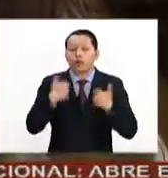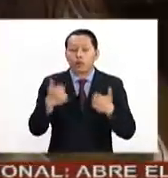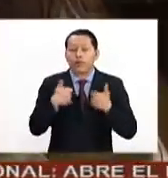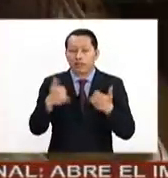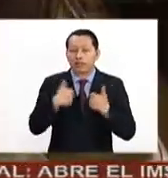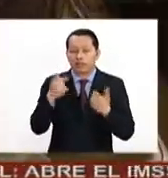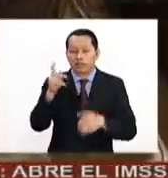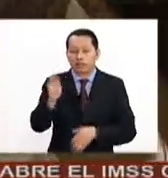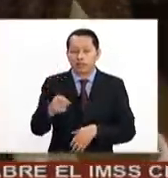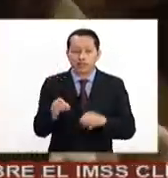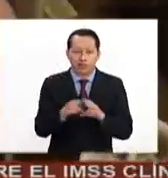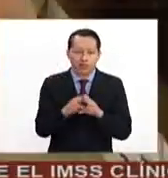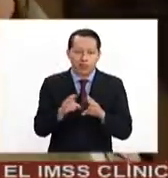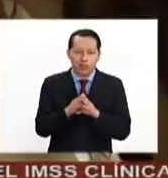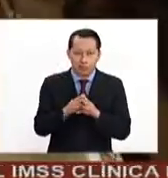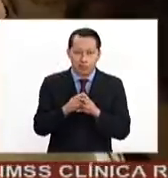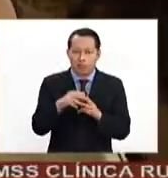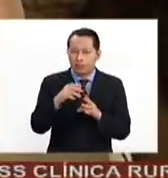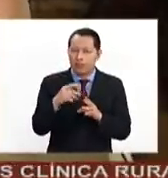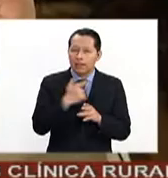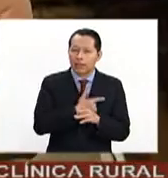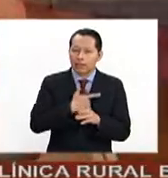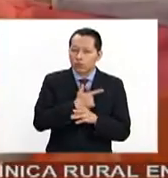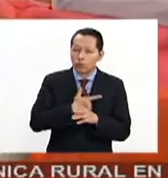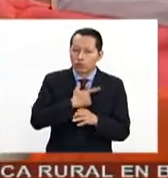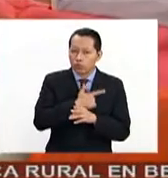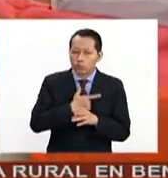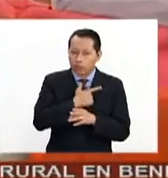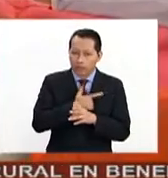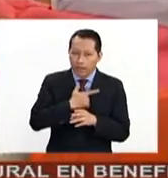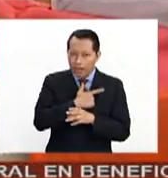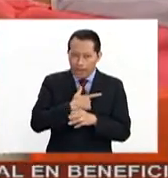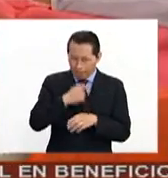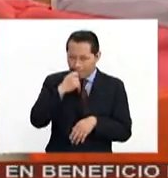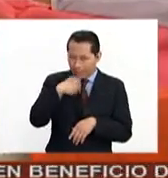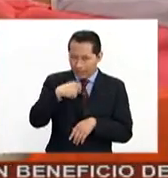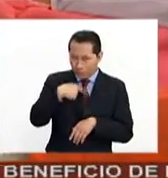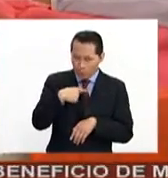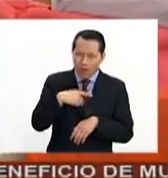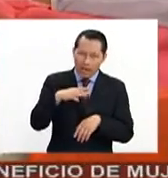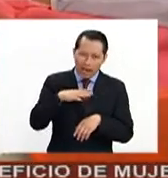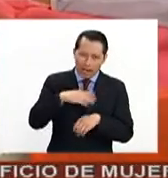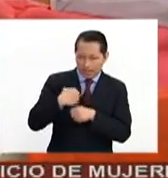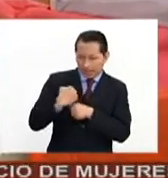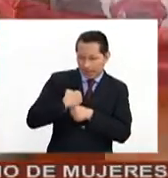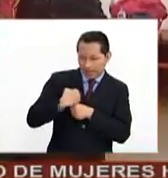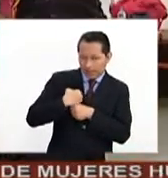presenta conducta autolesiva, es decir, que se provocan lesiones a sí mismos. Por eso,